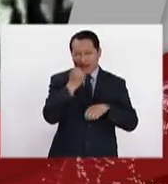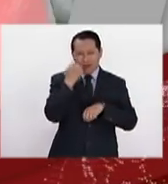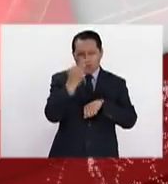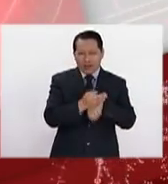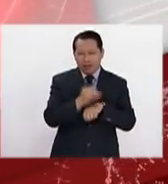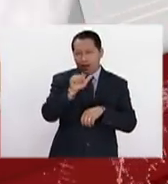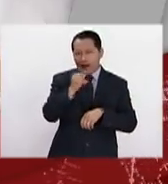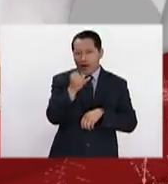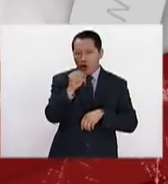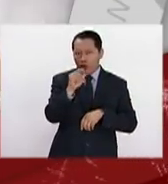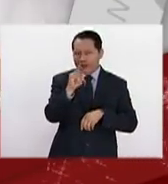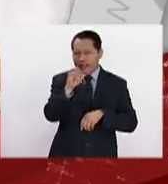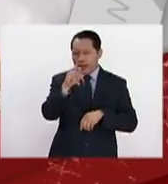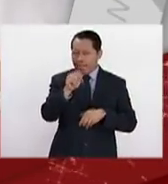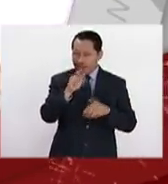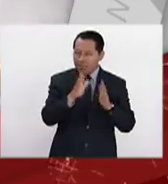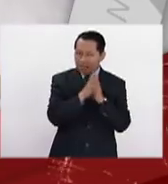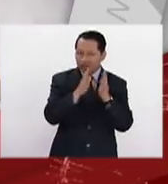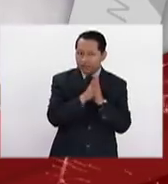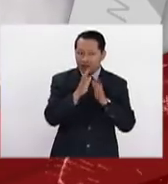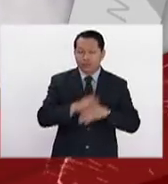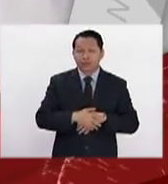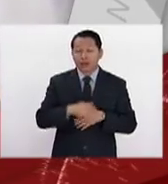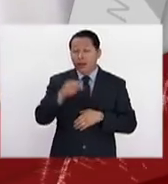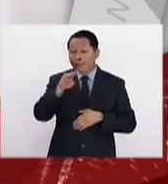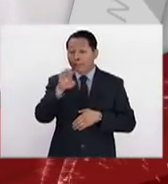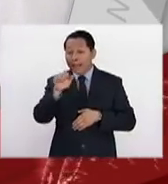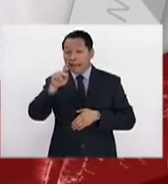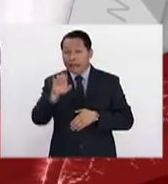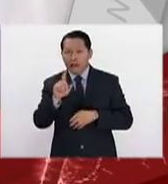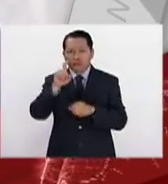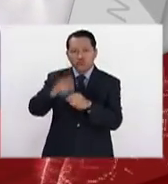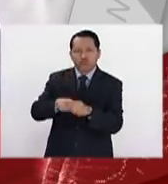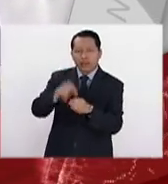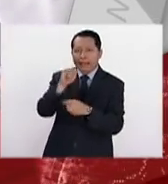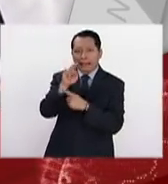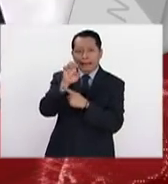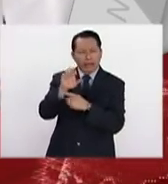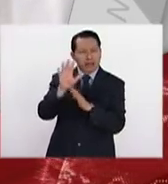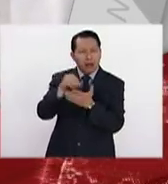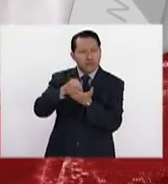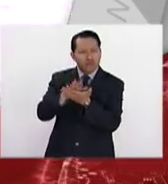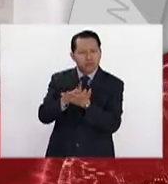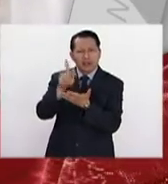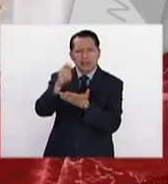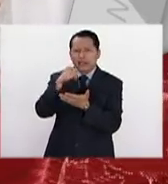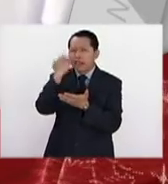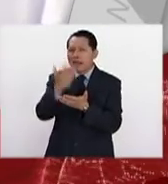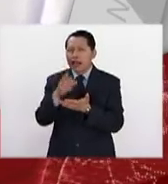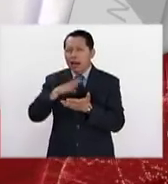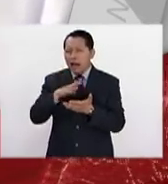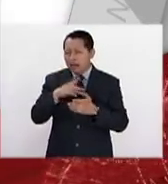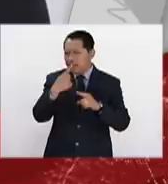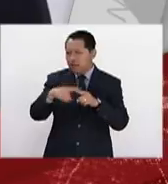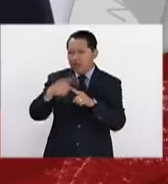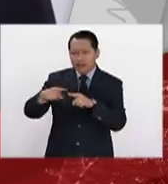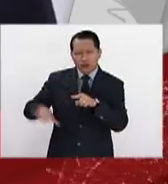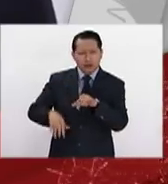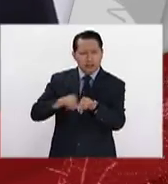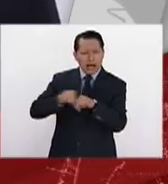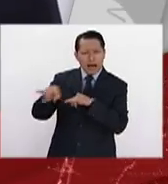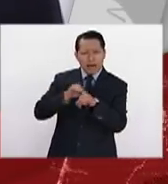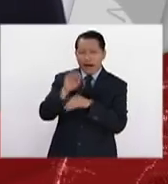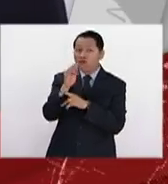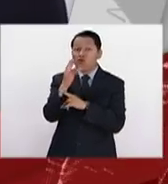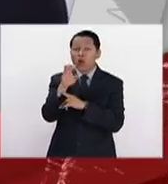Ayotzinapa. José Antonio Meade se registra como candidato del PRI ante el INE. Propone quitar el fuero a los servidores públicos.